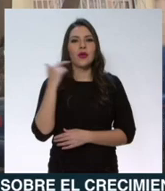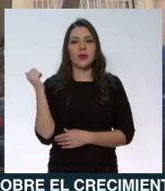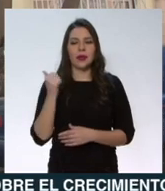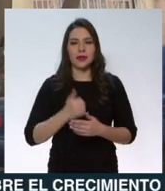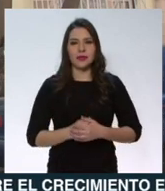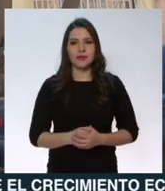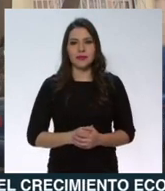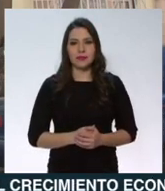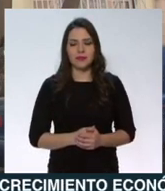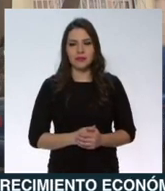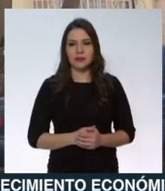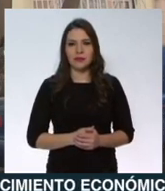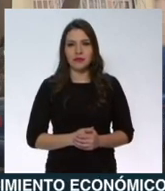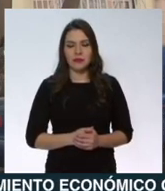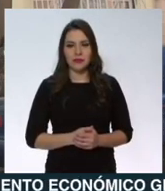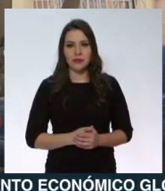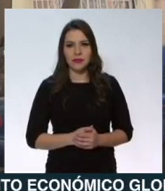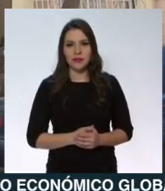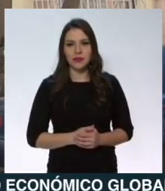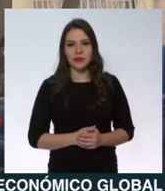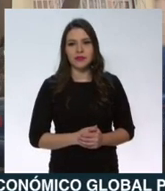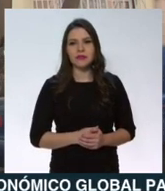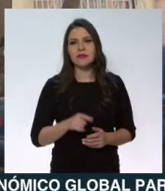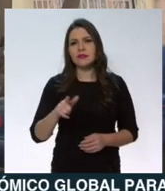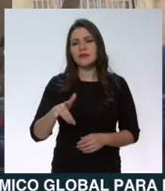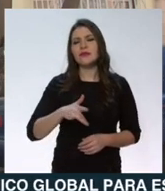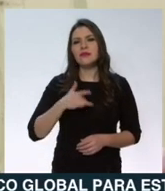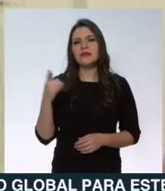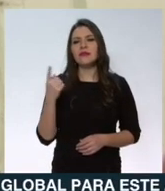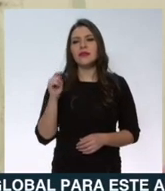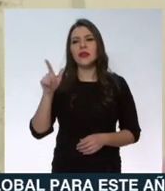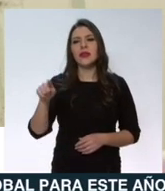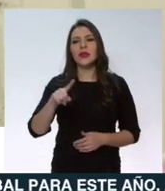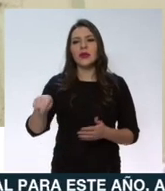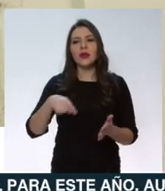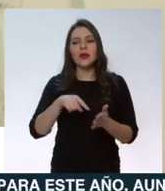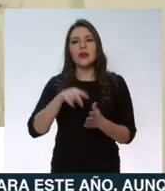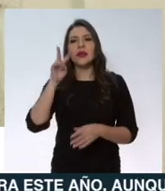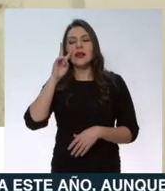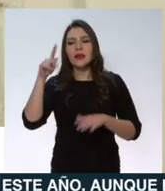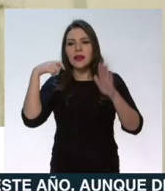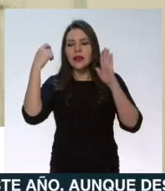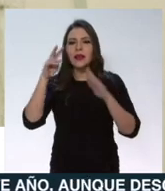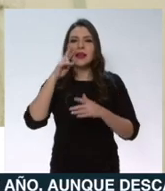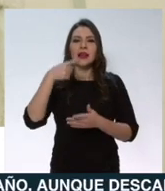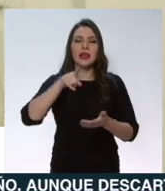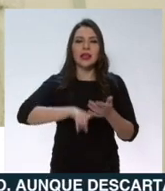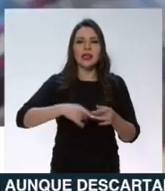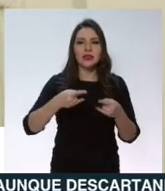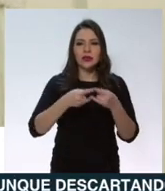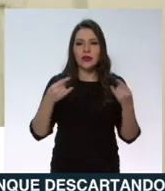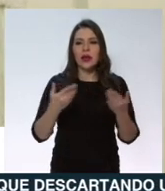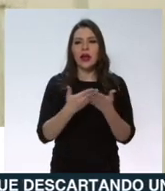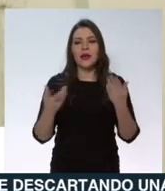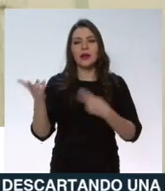¿Qué impresión se lleva de este lugar después de haber visto la película, de haber visto la historia y ahora estar